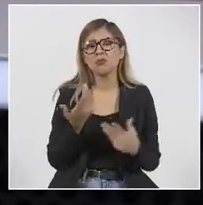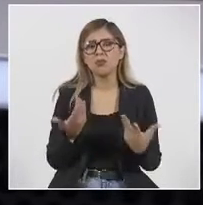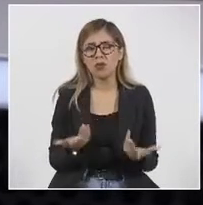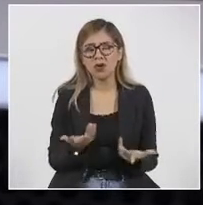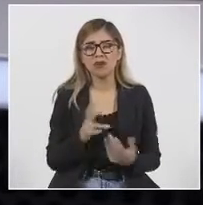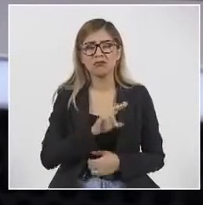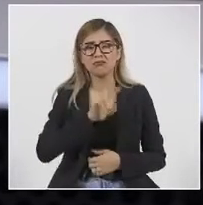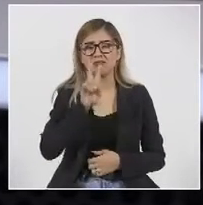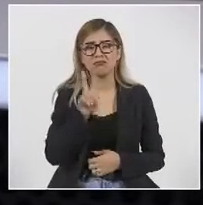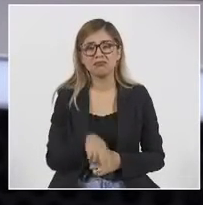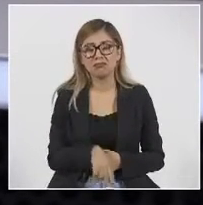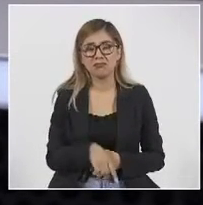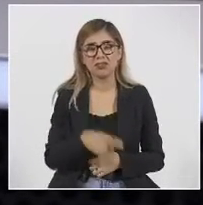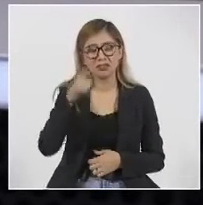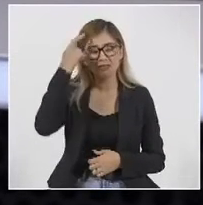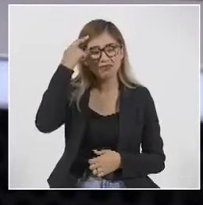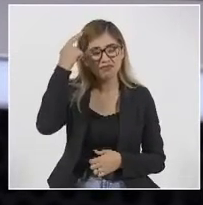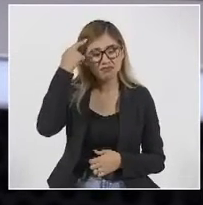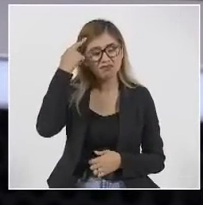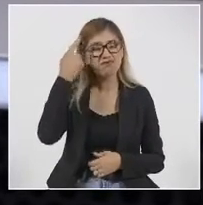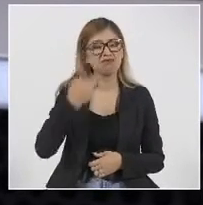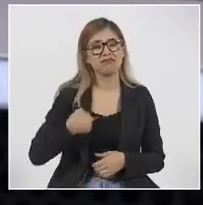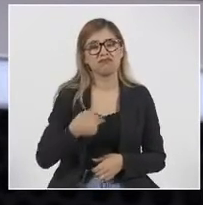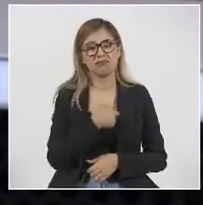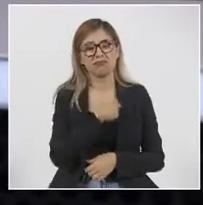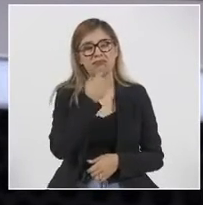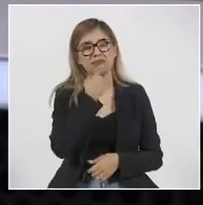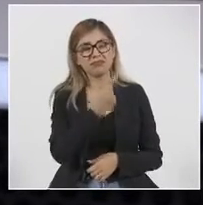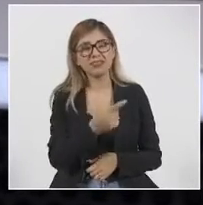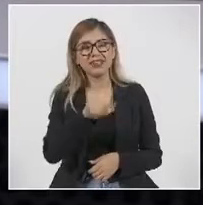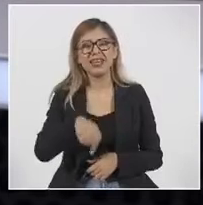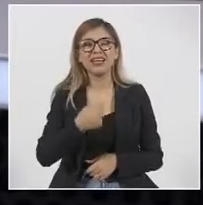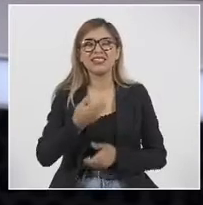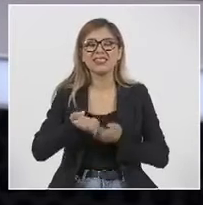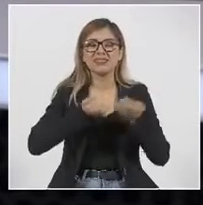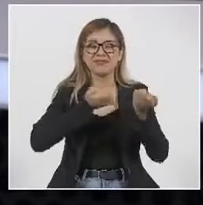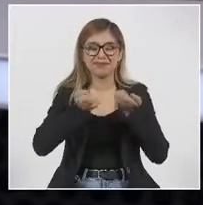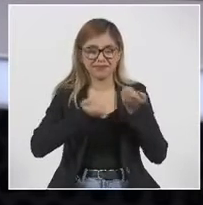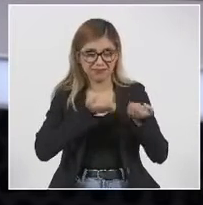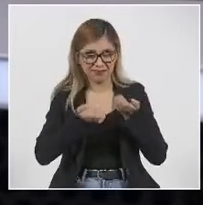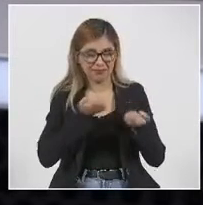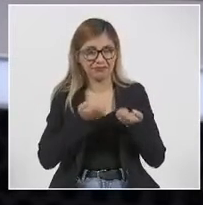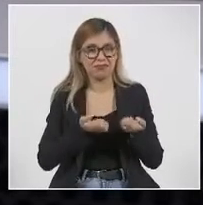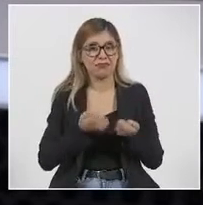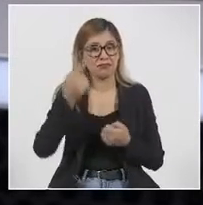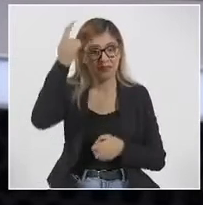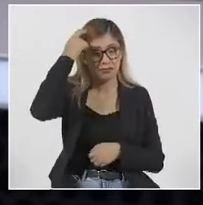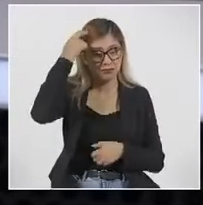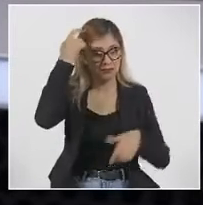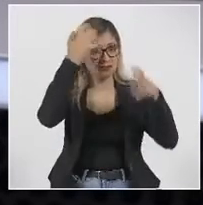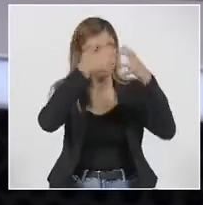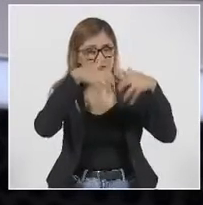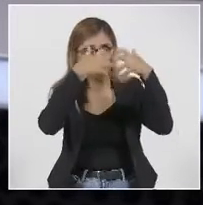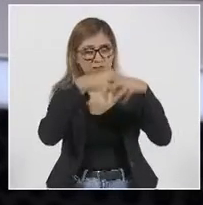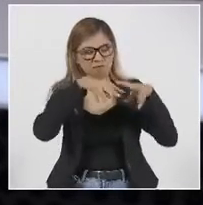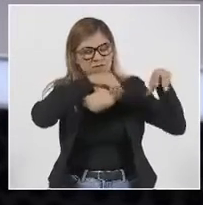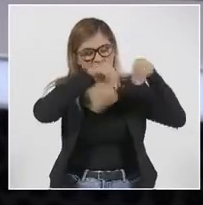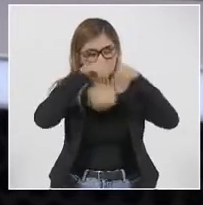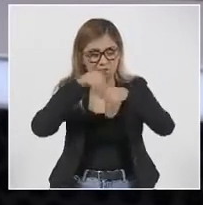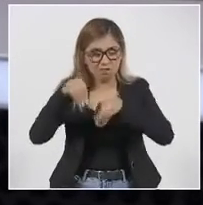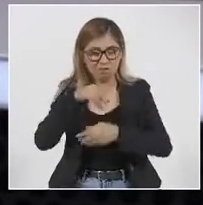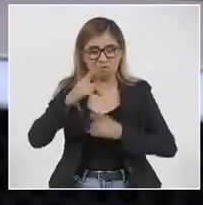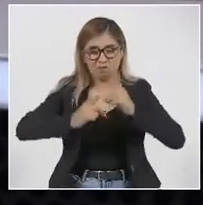cuentas, bueno, la mente, lo decimos nosotros así, es como un músculo. Si no lo entrenas, si no lo activas, pues